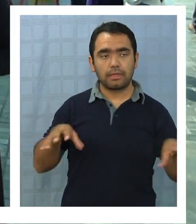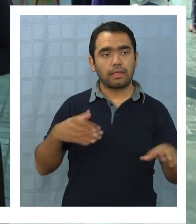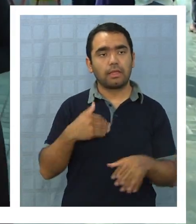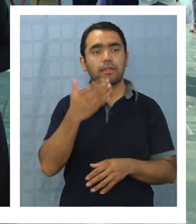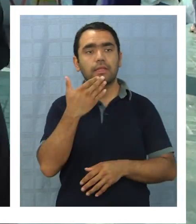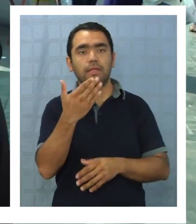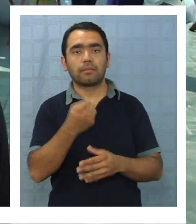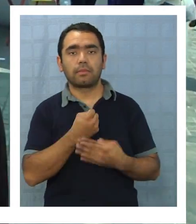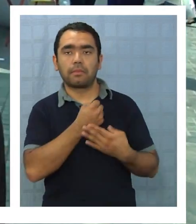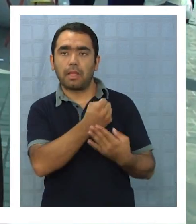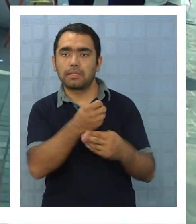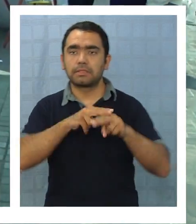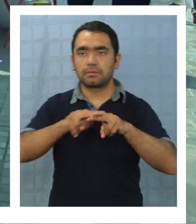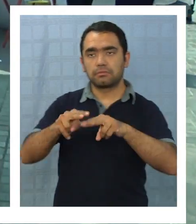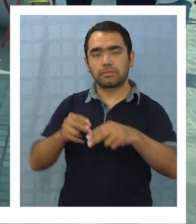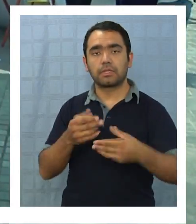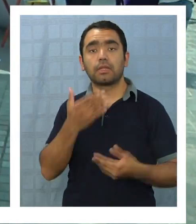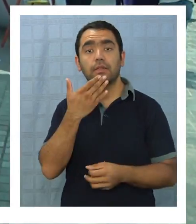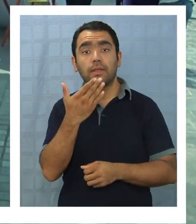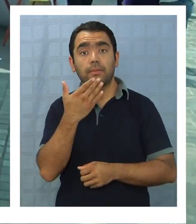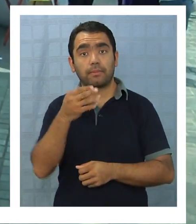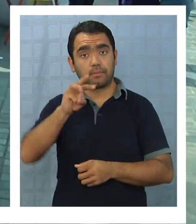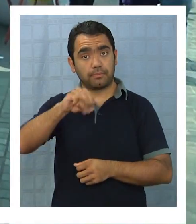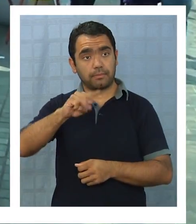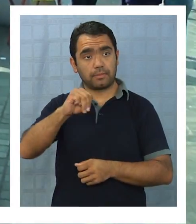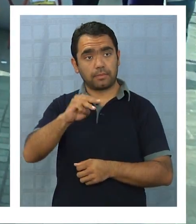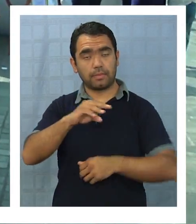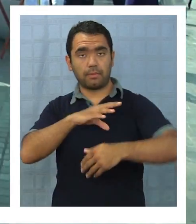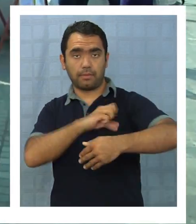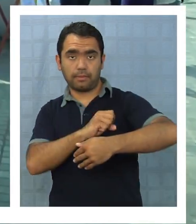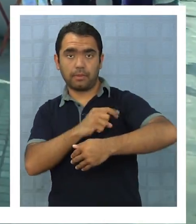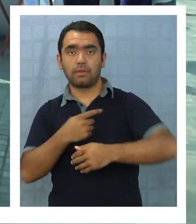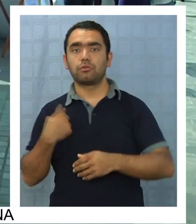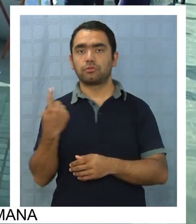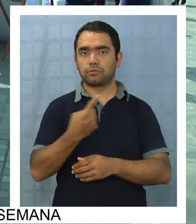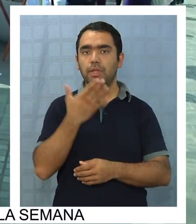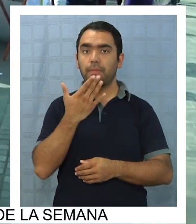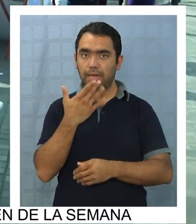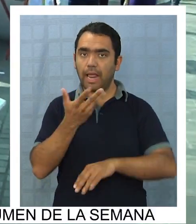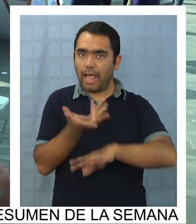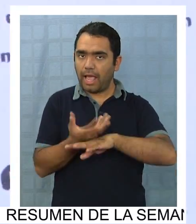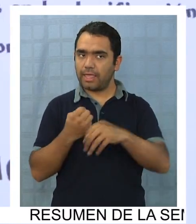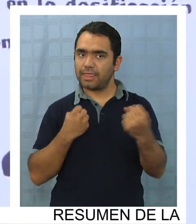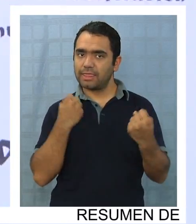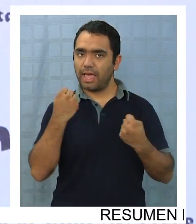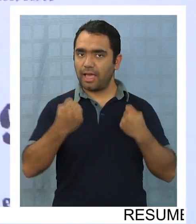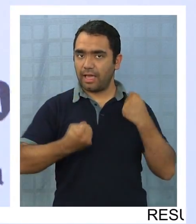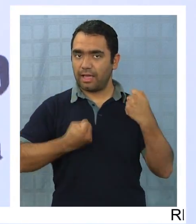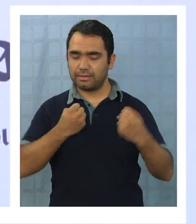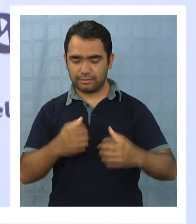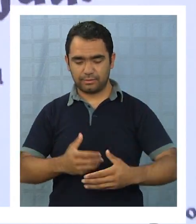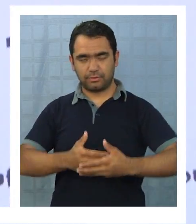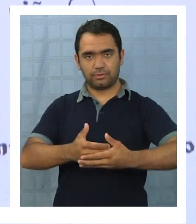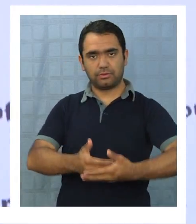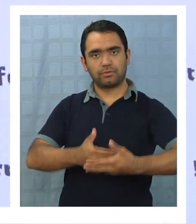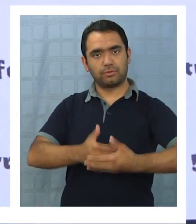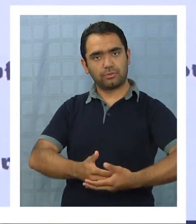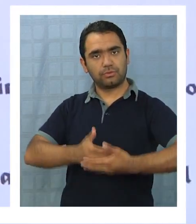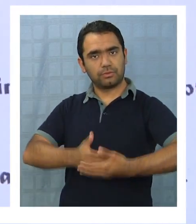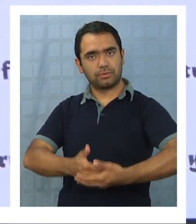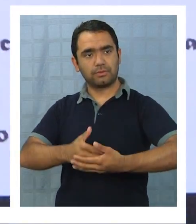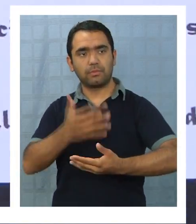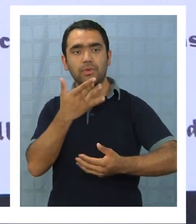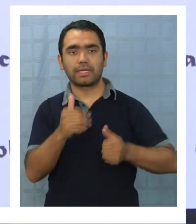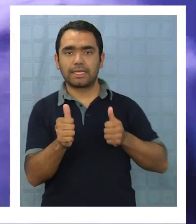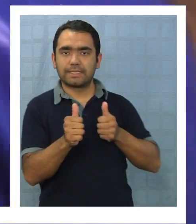guagua además de lactancia materna también hacemos danza con porteo bueno, el portabebé fomenta la lactancia materna porque el